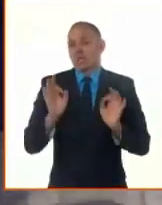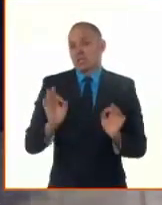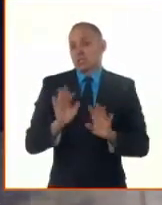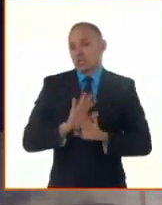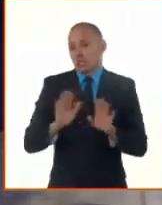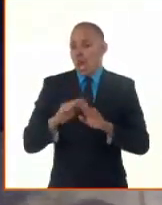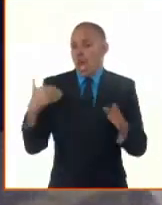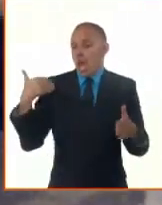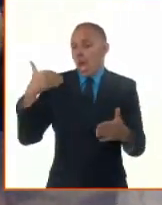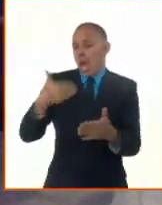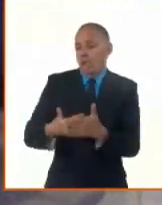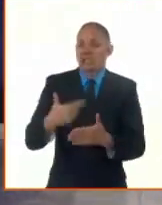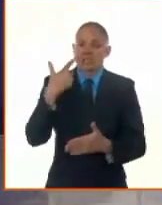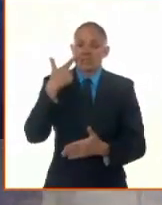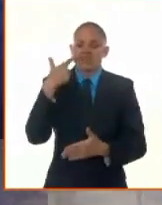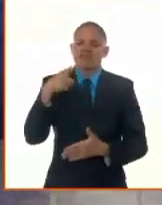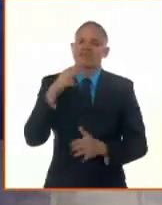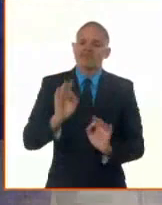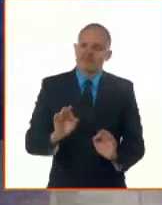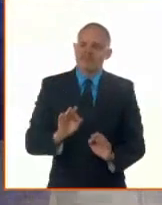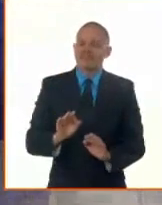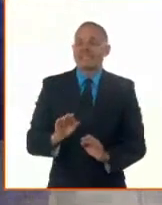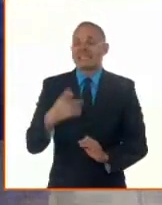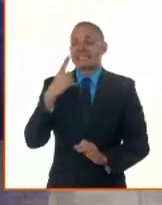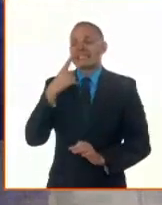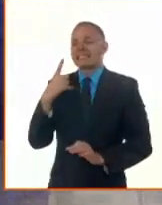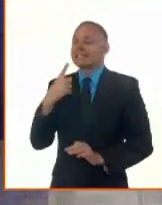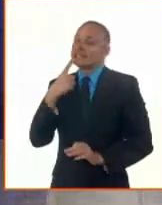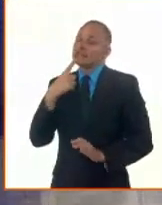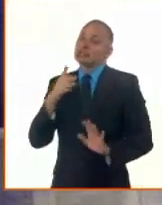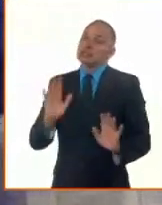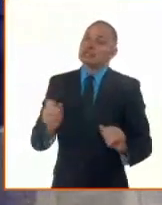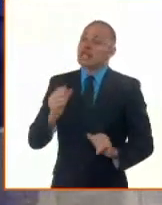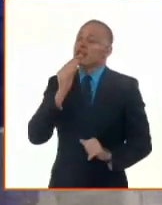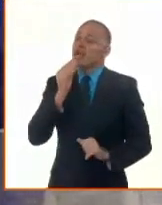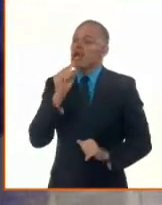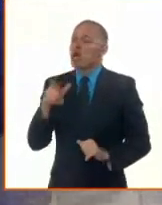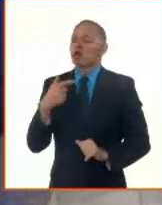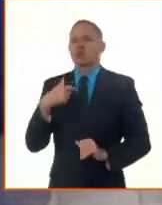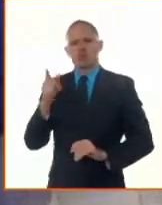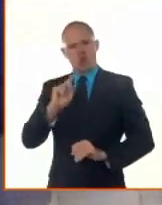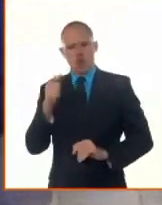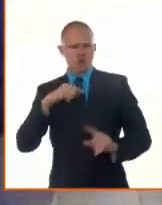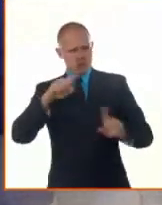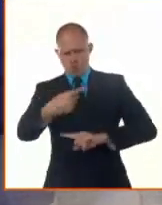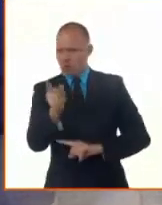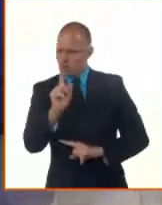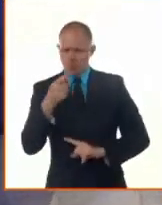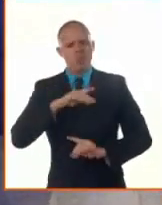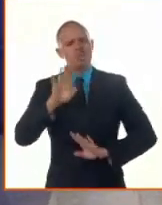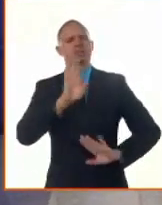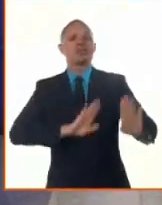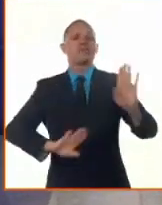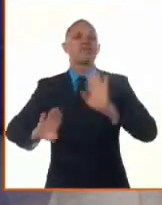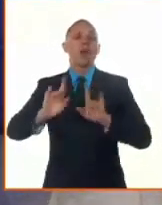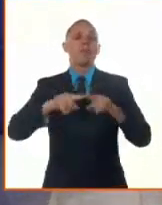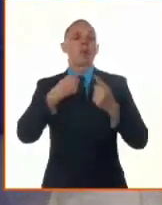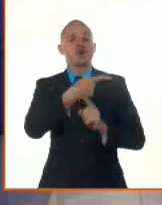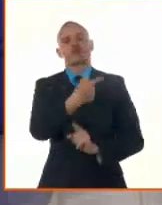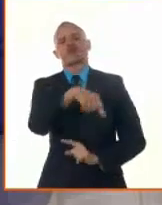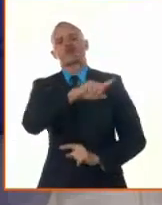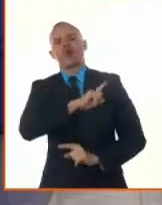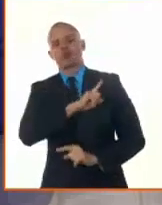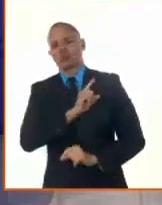se da y real se defiende porque hay cohetes contra Israel Entonces lo más interesante yo hablaba